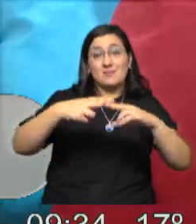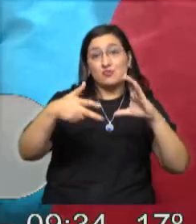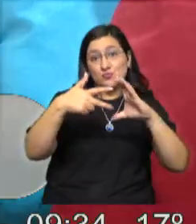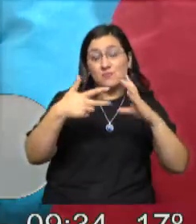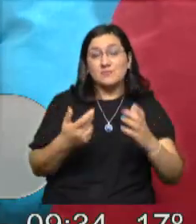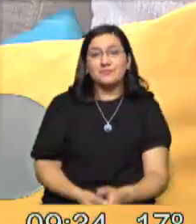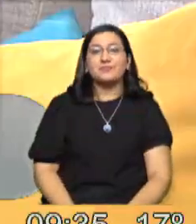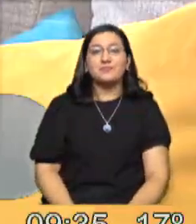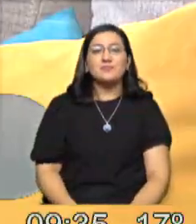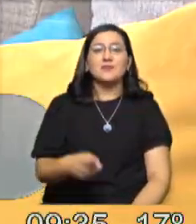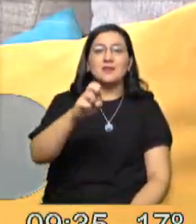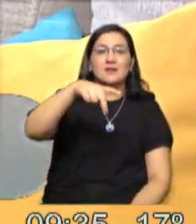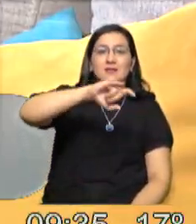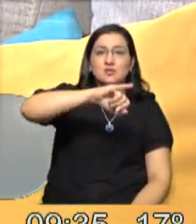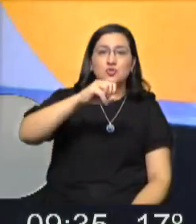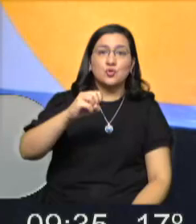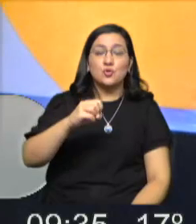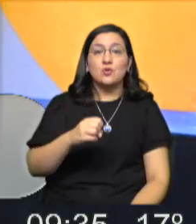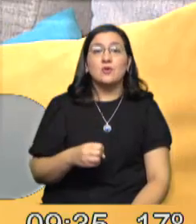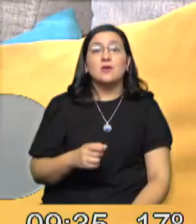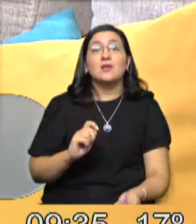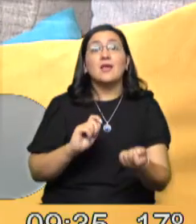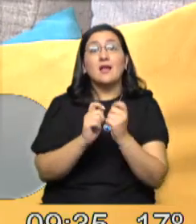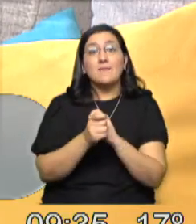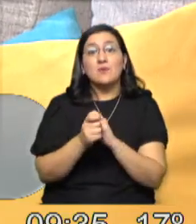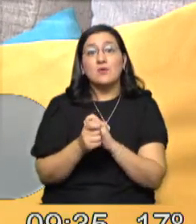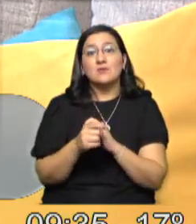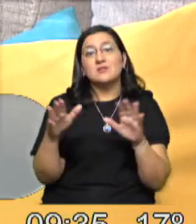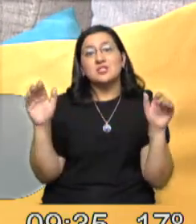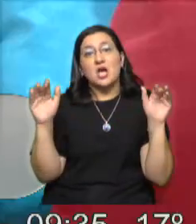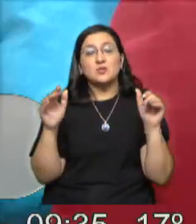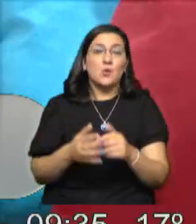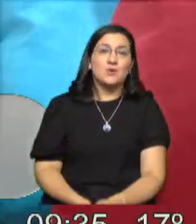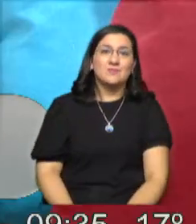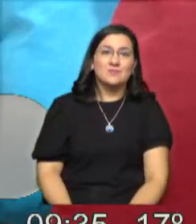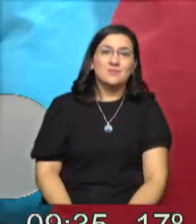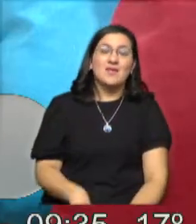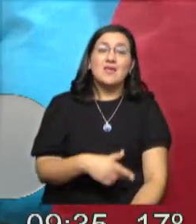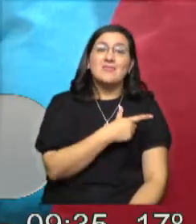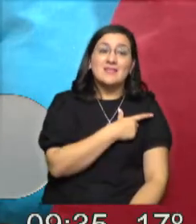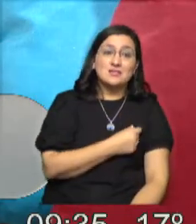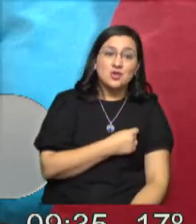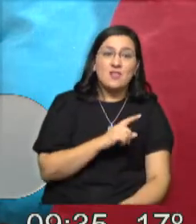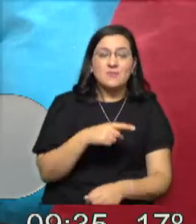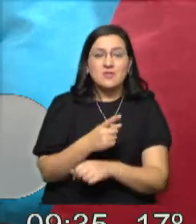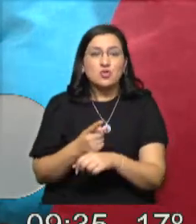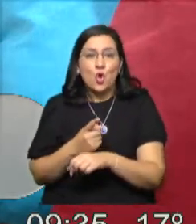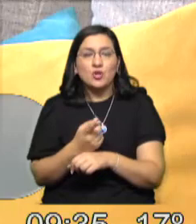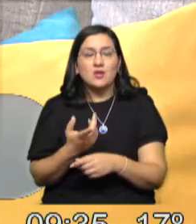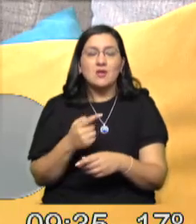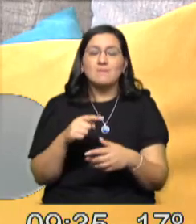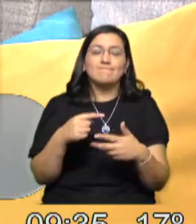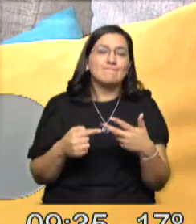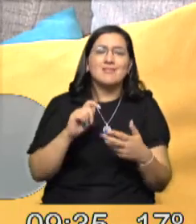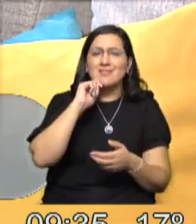Renzo. Renzo se fue de Torque para Palermo. Sí, chao, sí. Renzo, chao. Jugadorazo de Nacional, de Torque, de... Bueno, exacto. Admiradísimo.